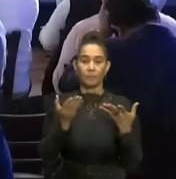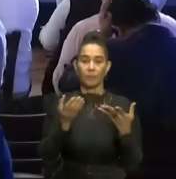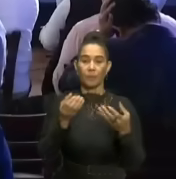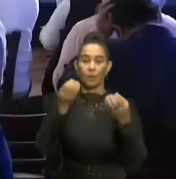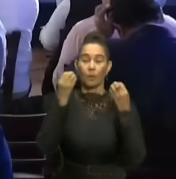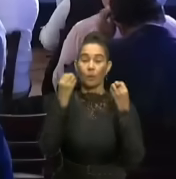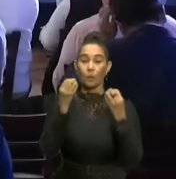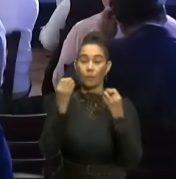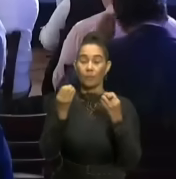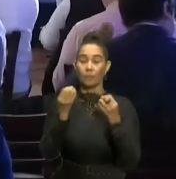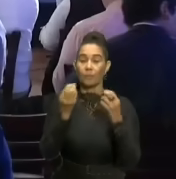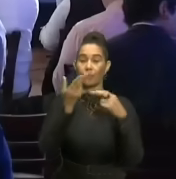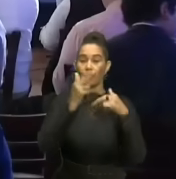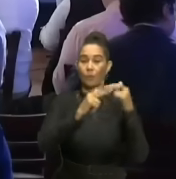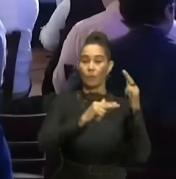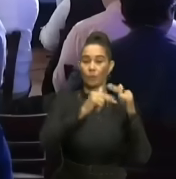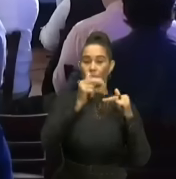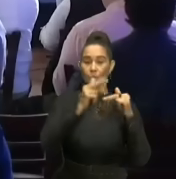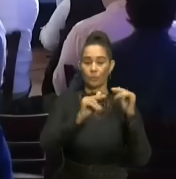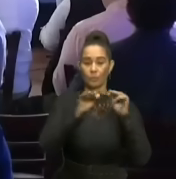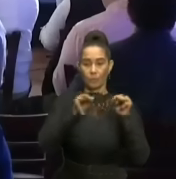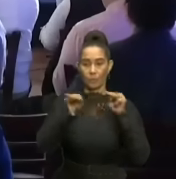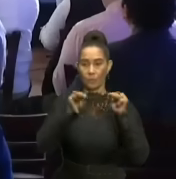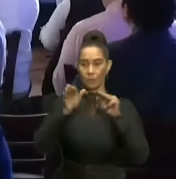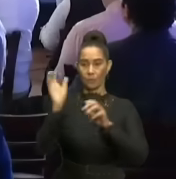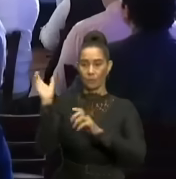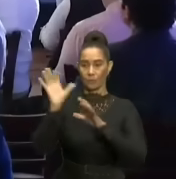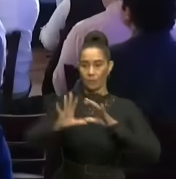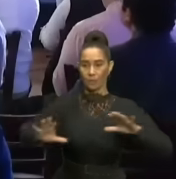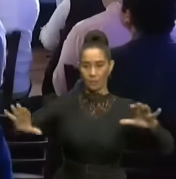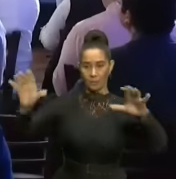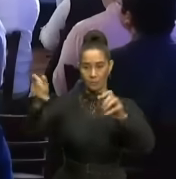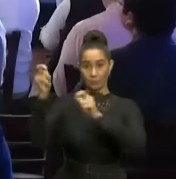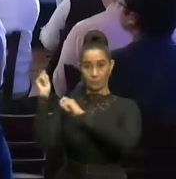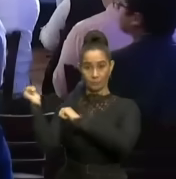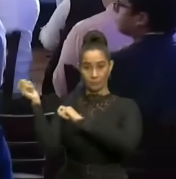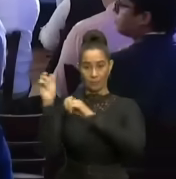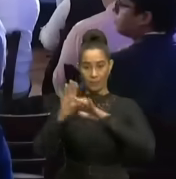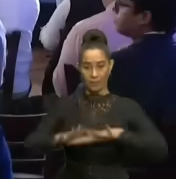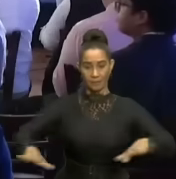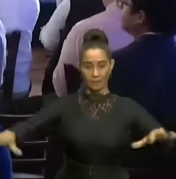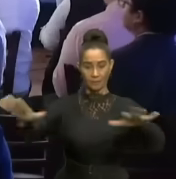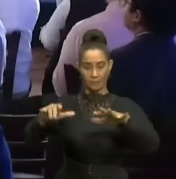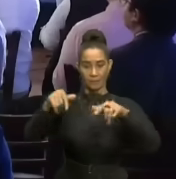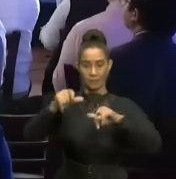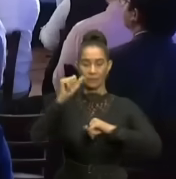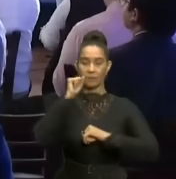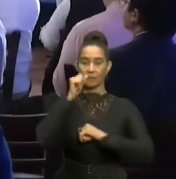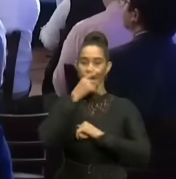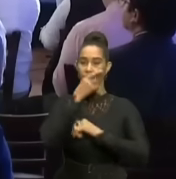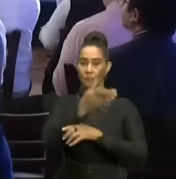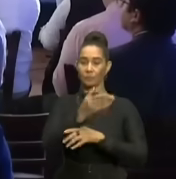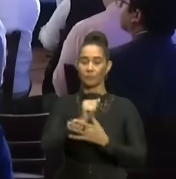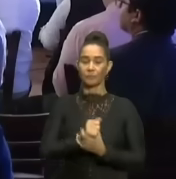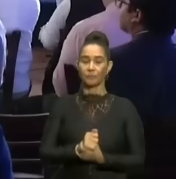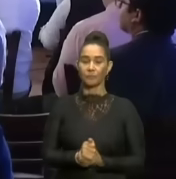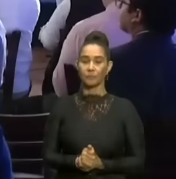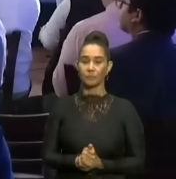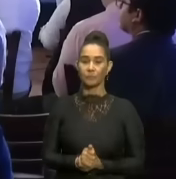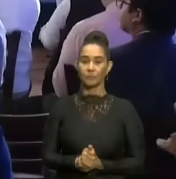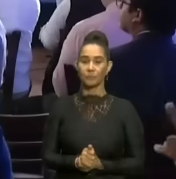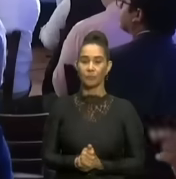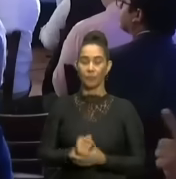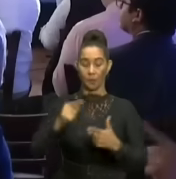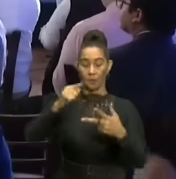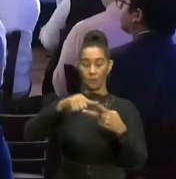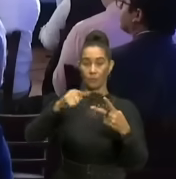cómo construir un moderno estadio de béisbol aquí en Santo Domingo. Y